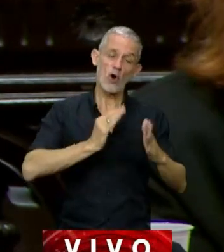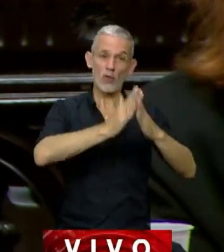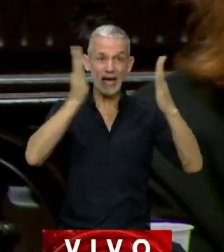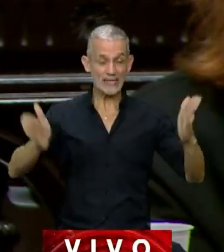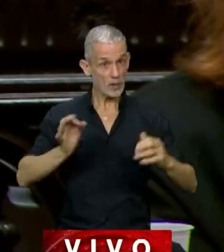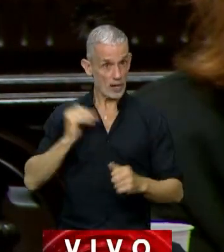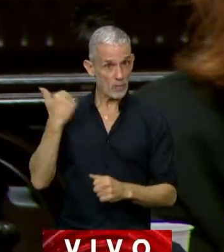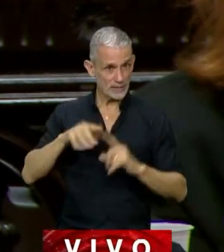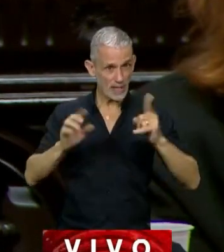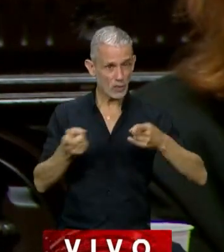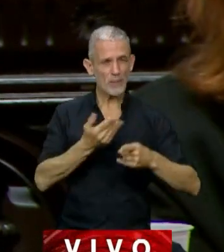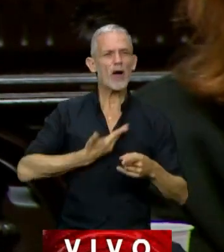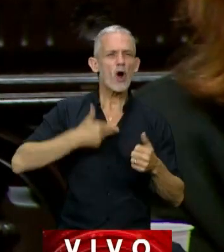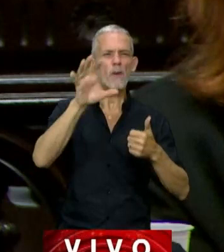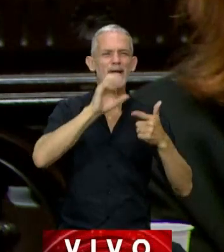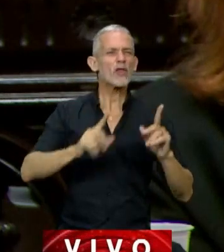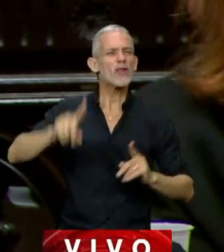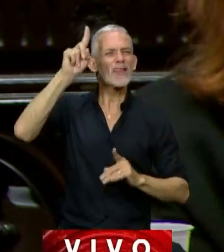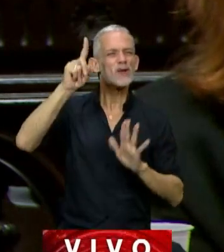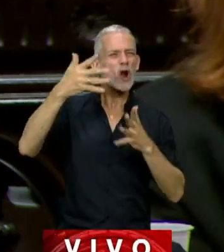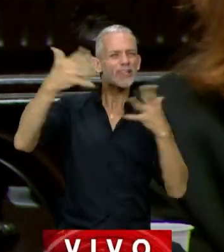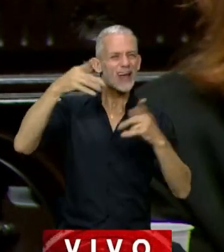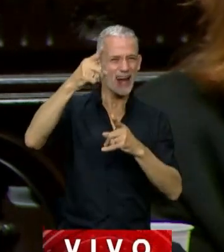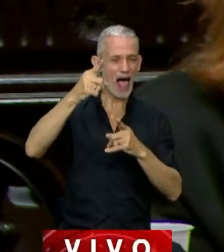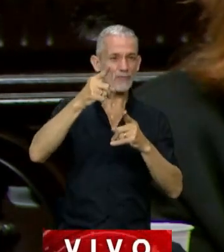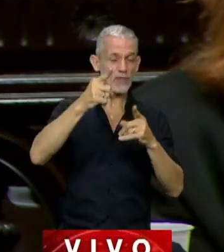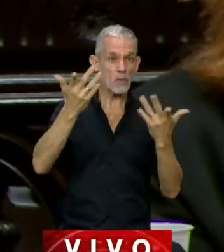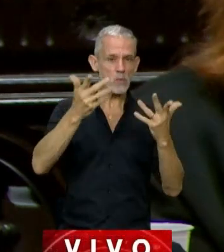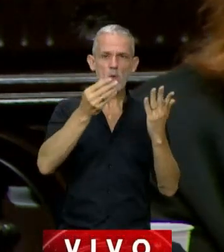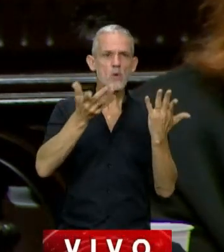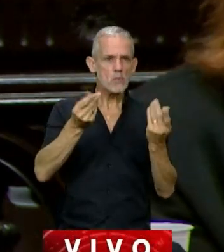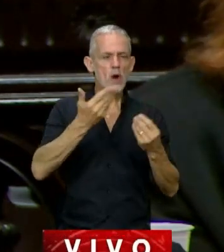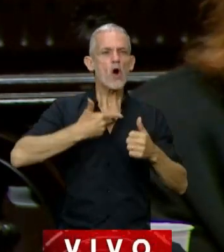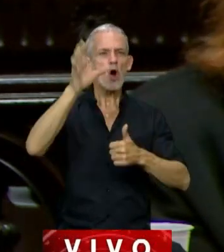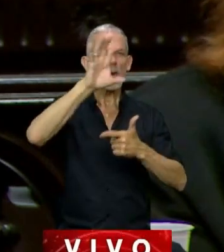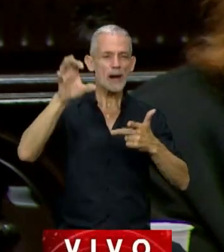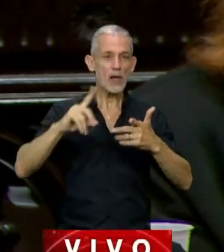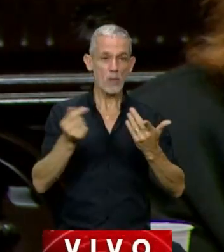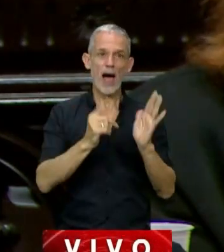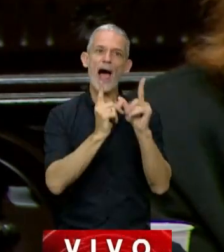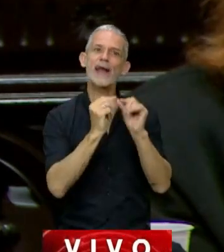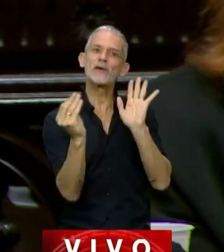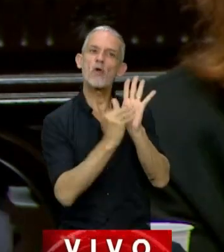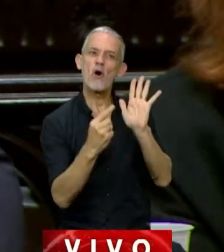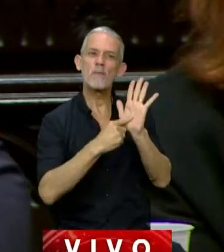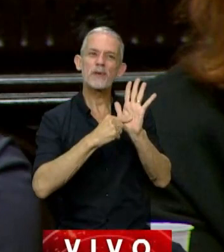del año pasado los gobernadores del Norte Grande, que han podido incorporar este artículo